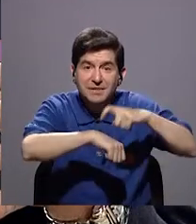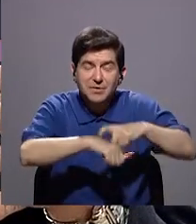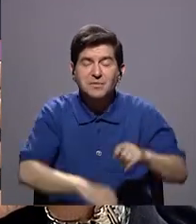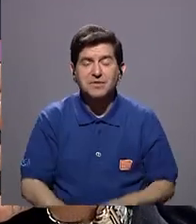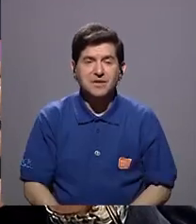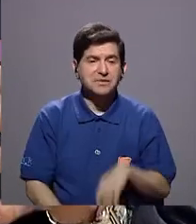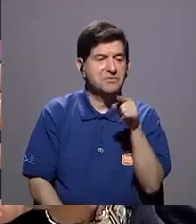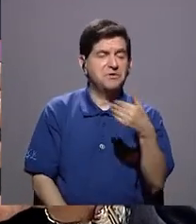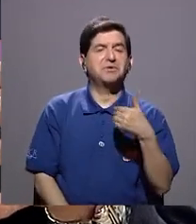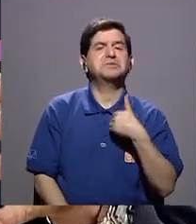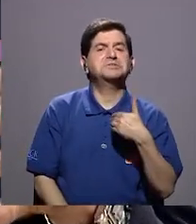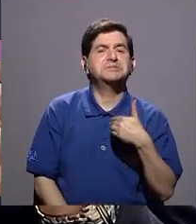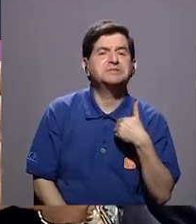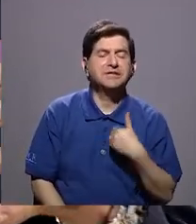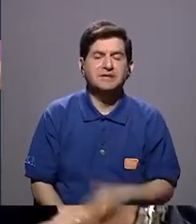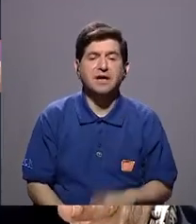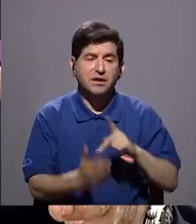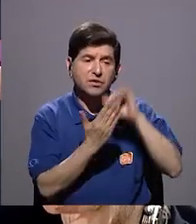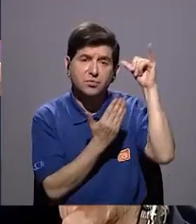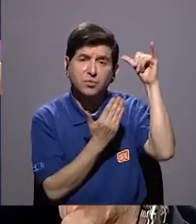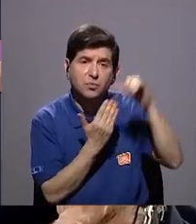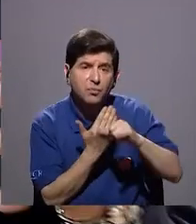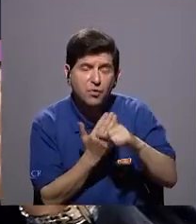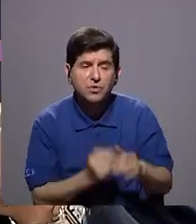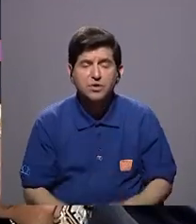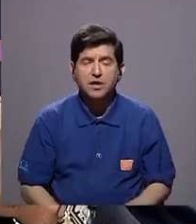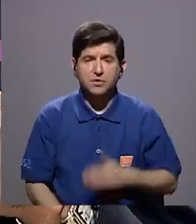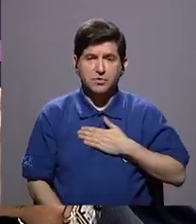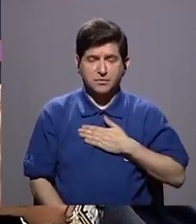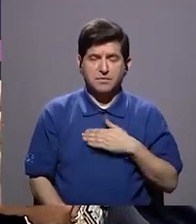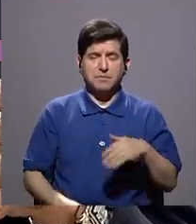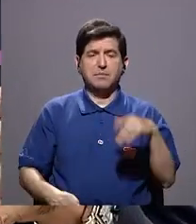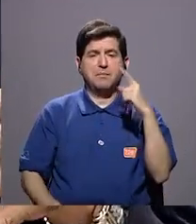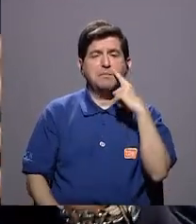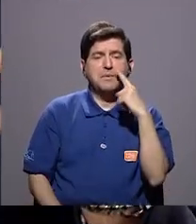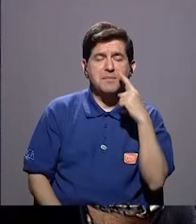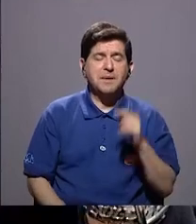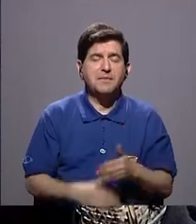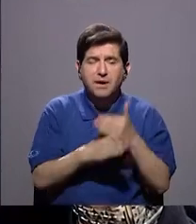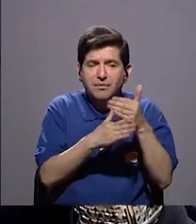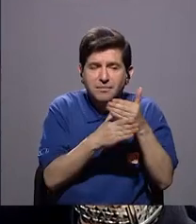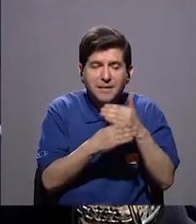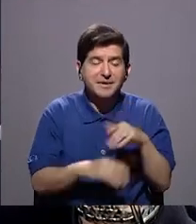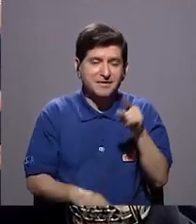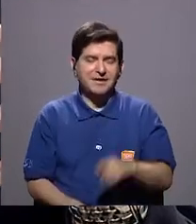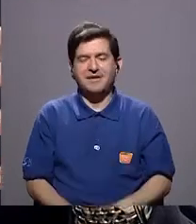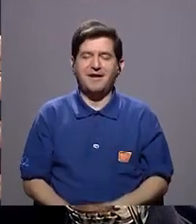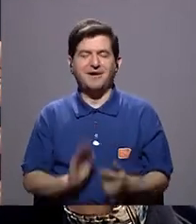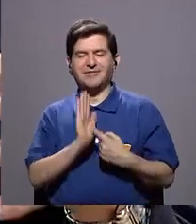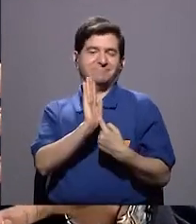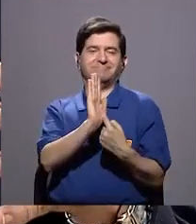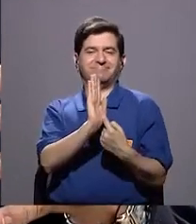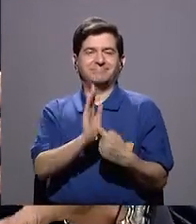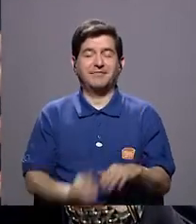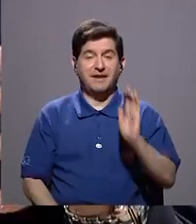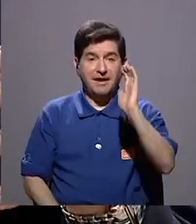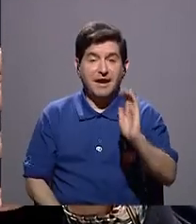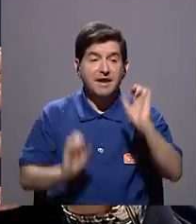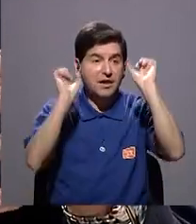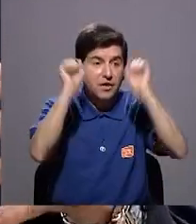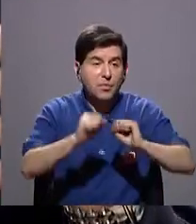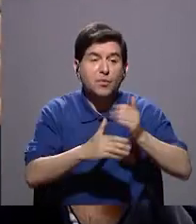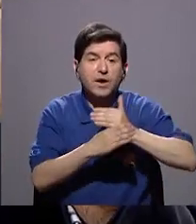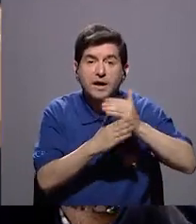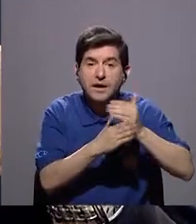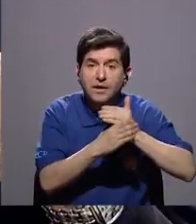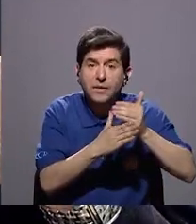momento, en ese ratito que tengo del proyecto para con mi papá, él logra lucirse porque ese niño va a